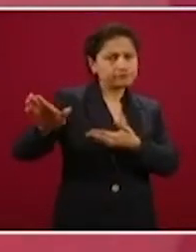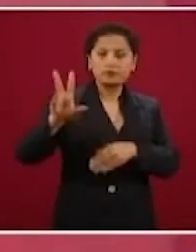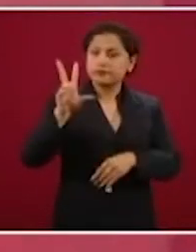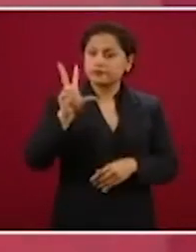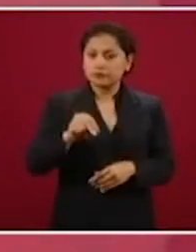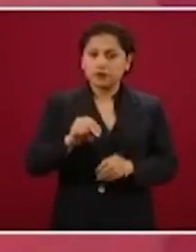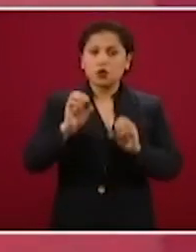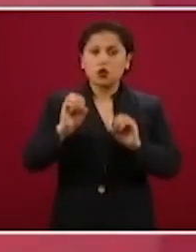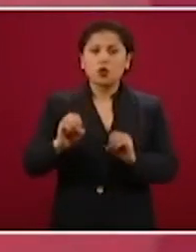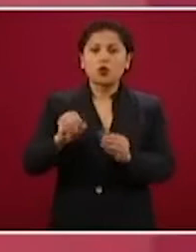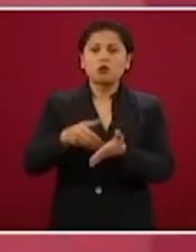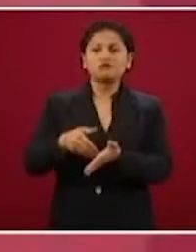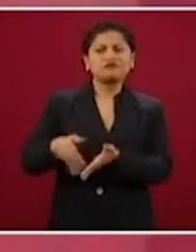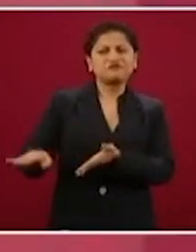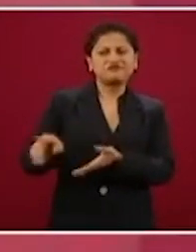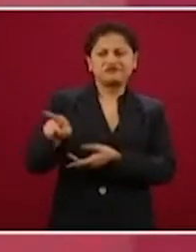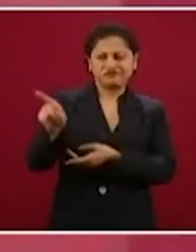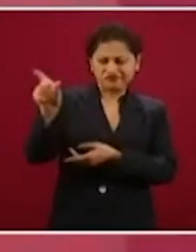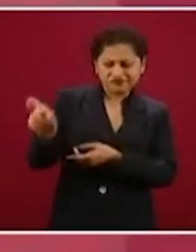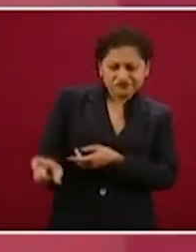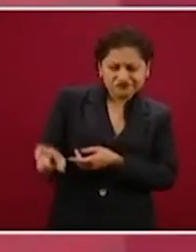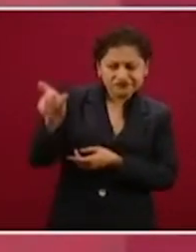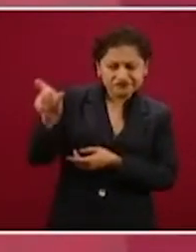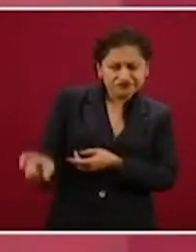o rechazar a quienes